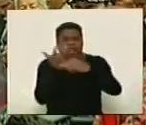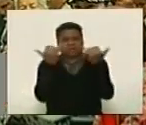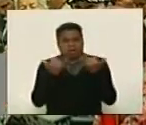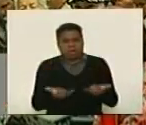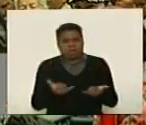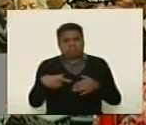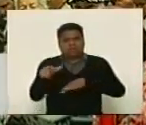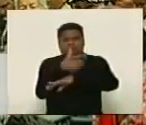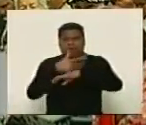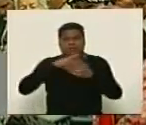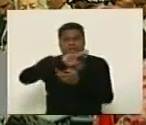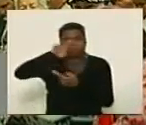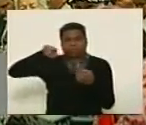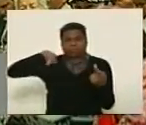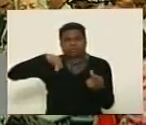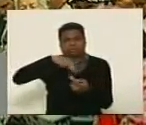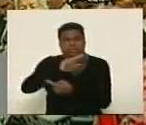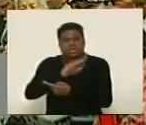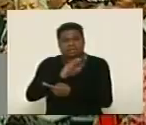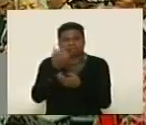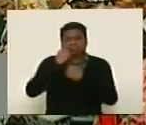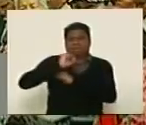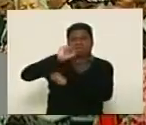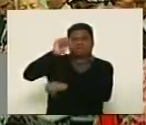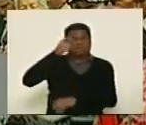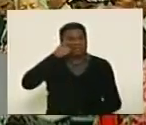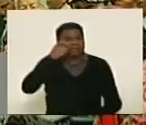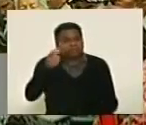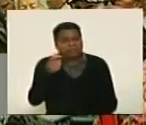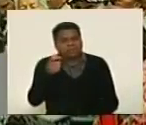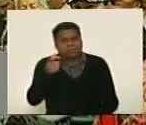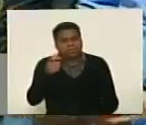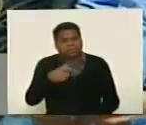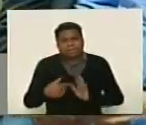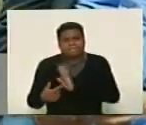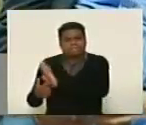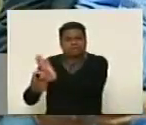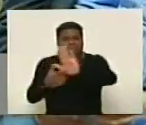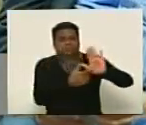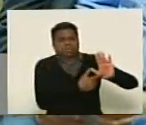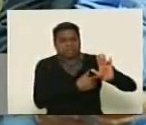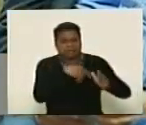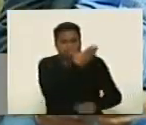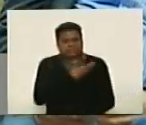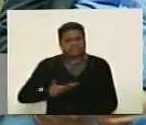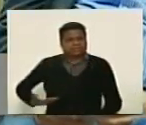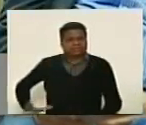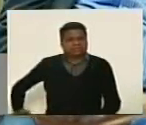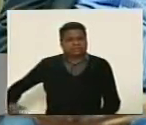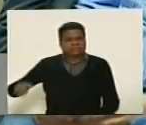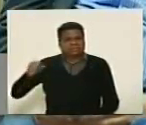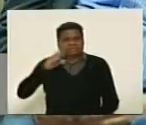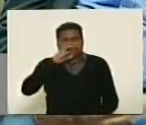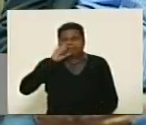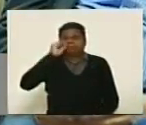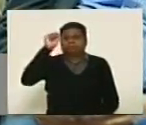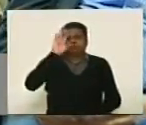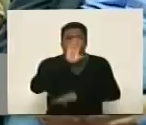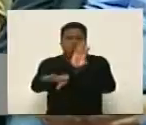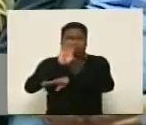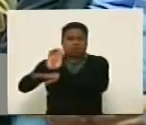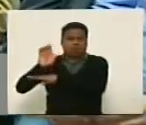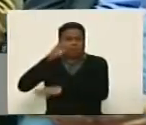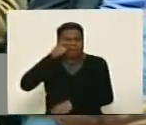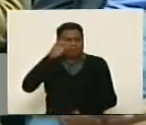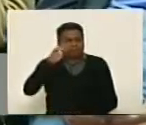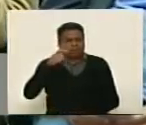un gobierno revolucionario que defiende al pueblo. Está más que demostrado que el presidente Nicolás Maduro es un protector del pueblo, pero